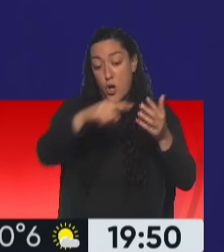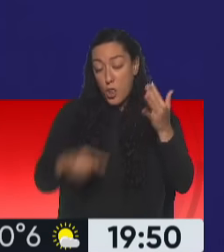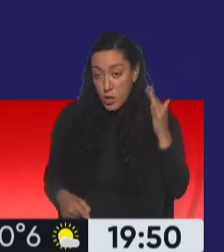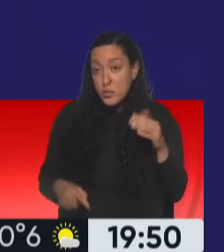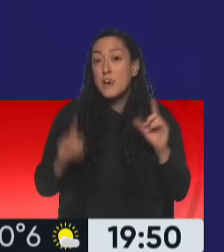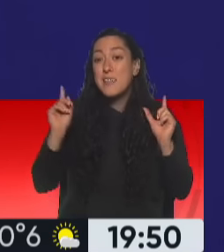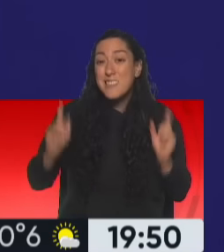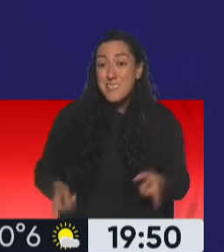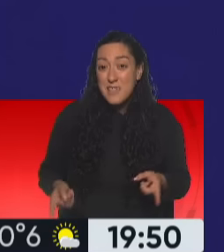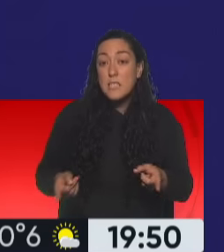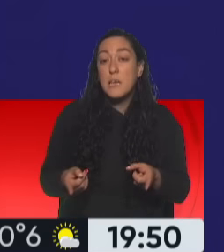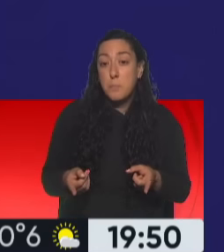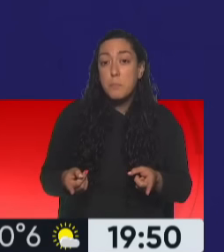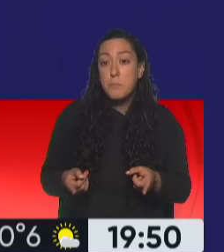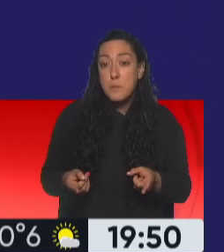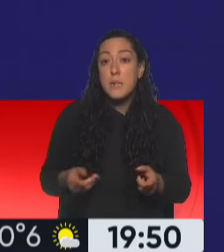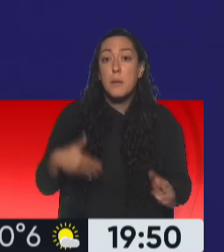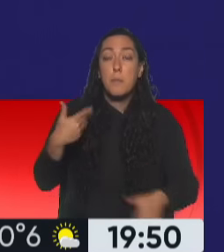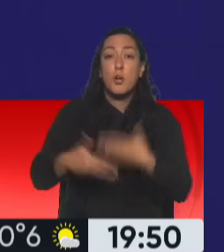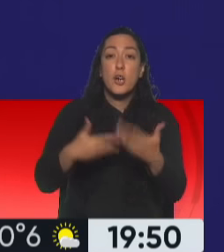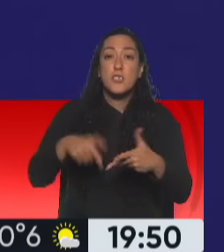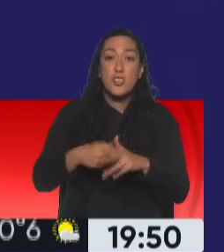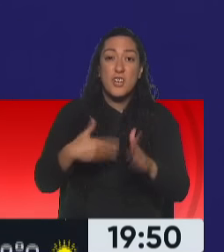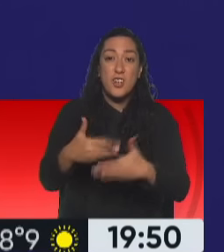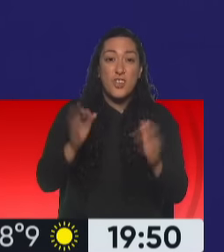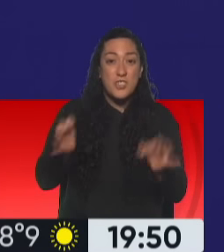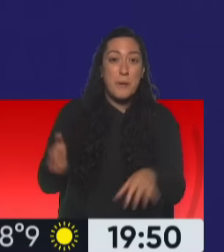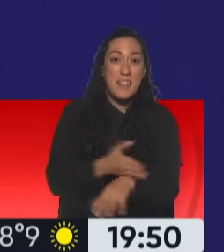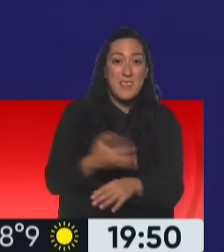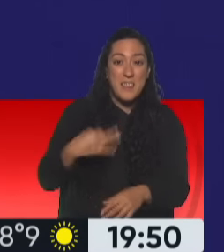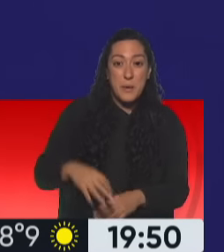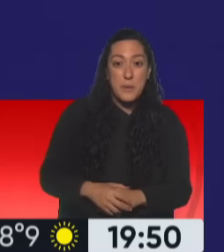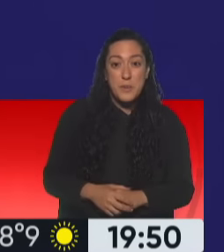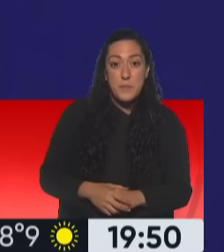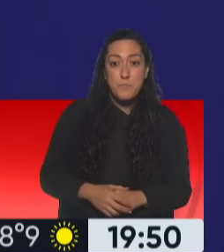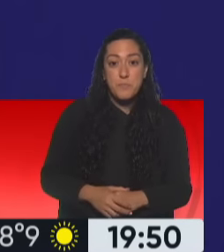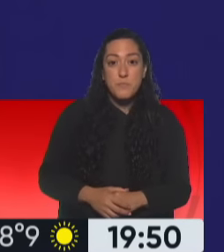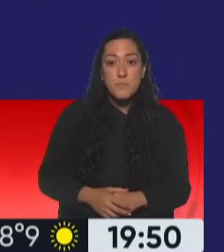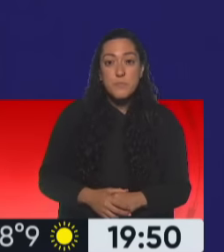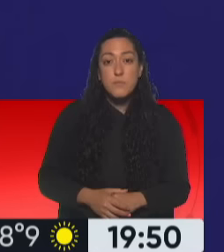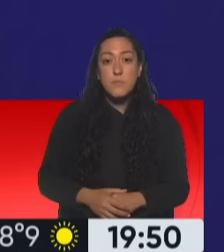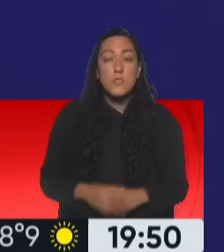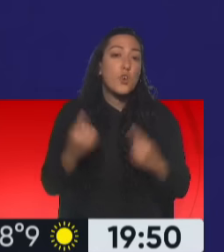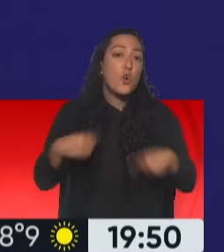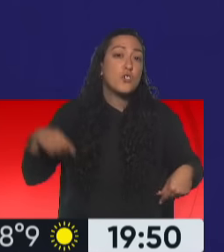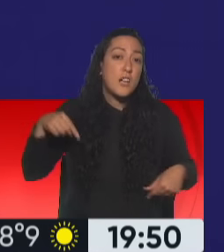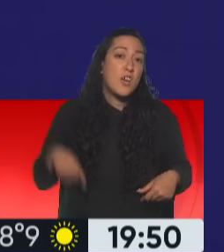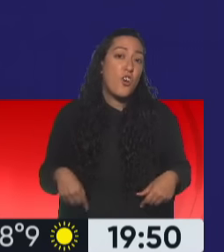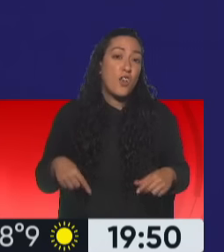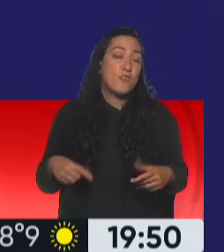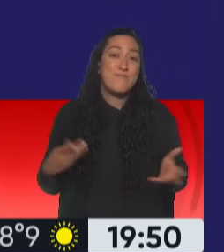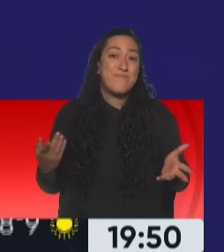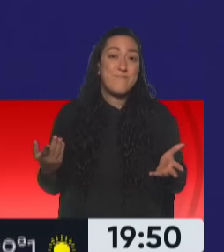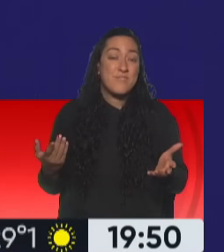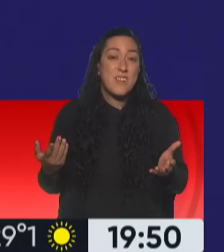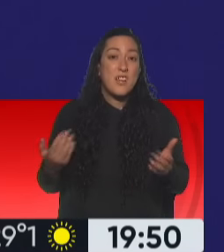a tener que inferir el progreso tecnológico. Es más, cosas que hoy no hubieran registrado en el conjunto